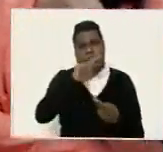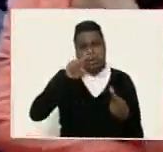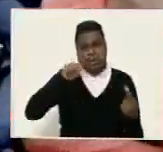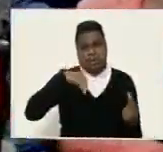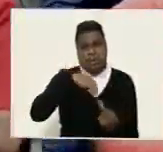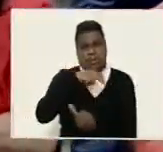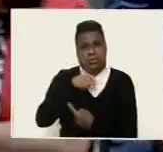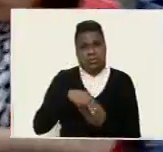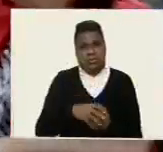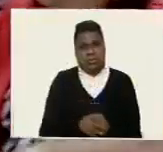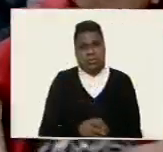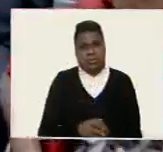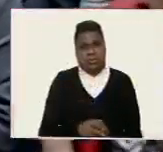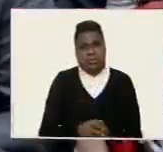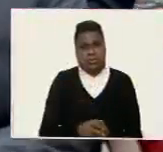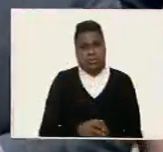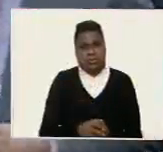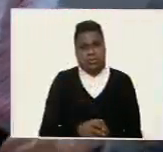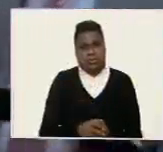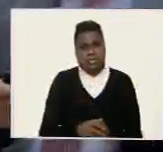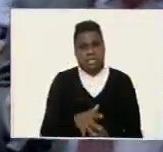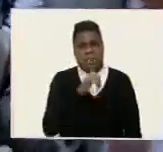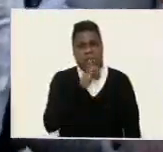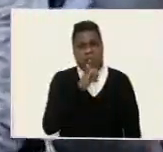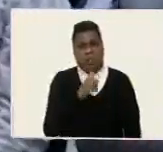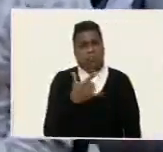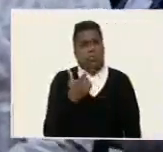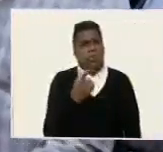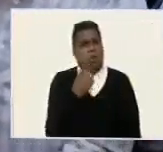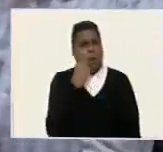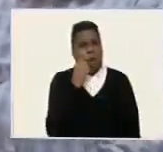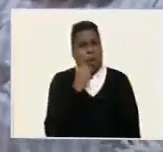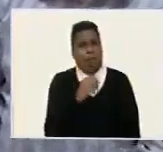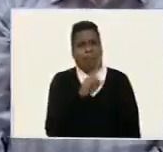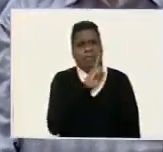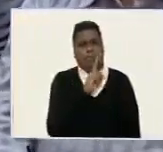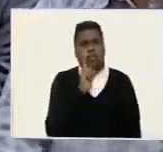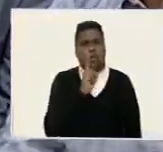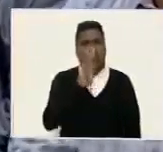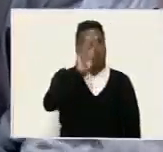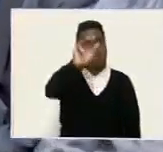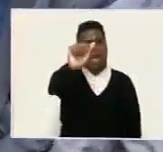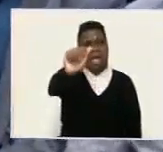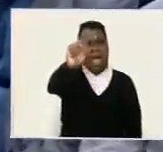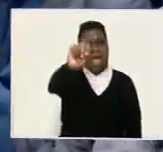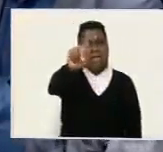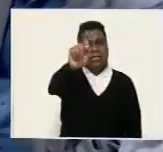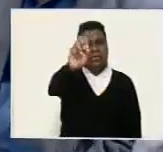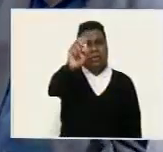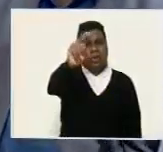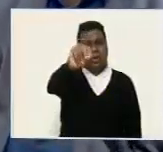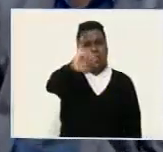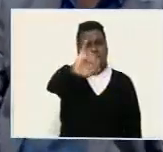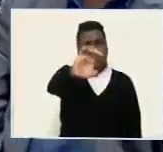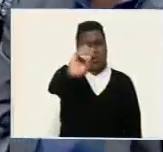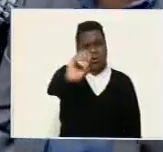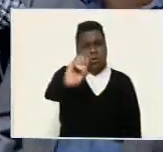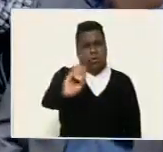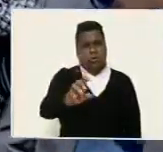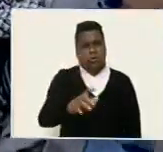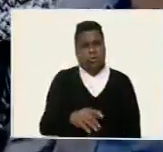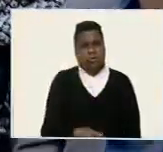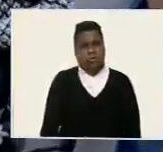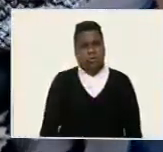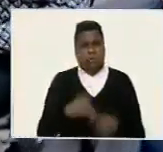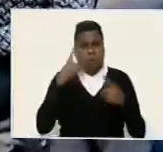de Antonio Negri, que están de moda, un personaje muy nombrado por Chávez, muy querido por Chávez, un filósofo italiano que